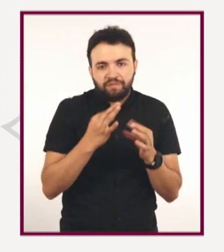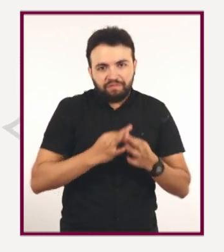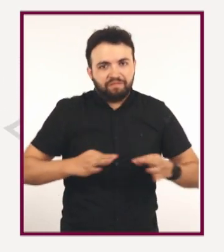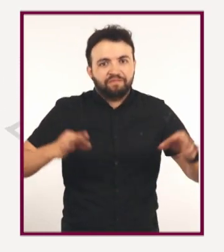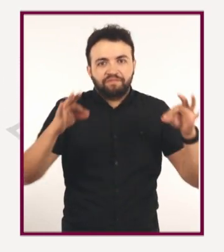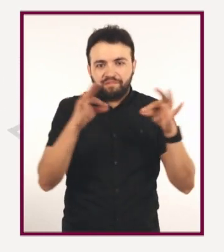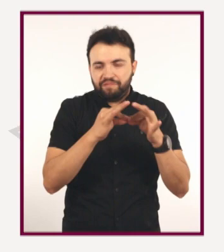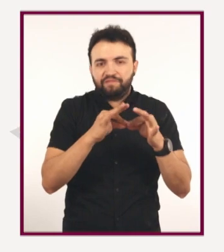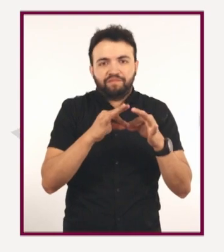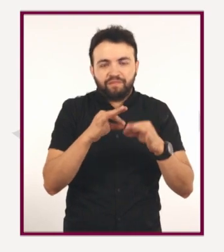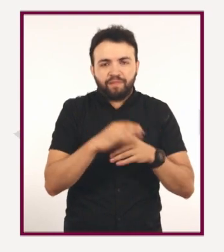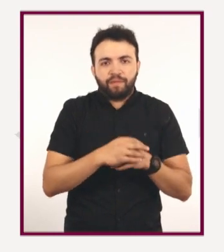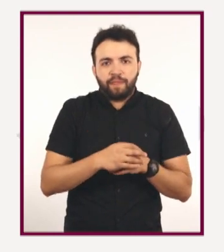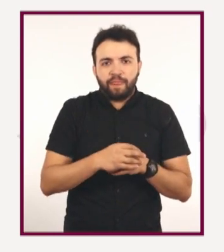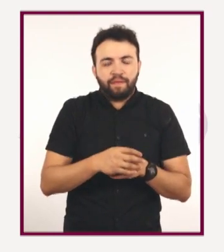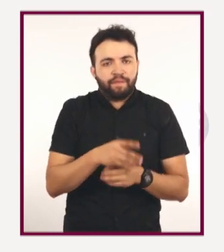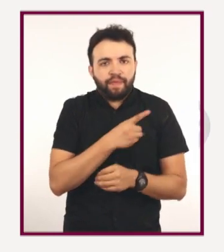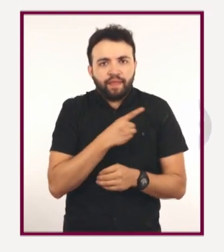cualquier batalla.